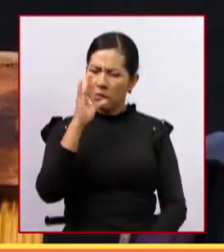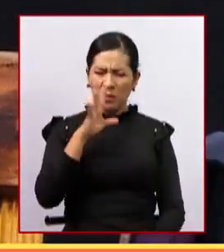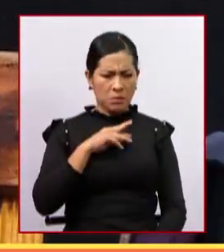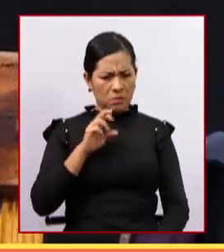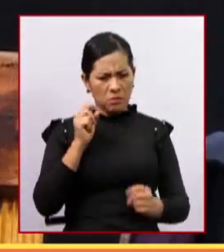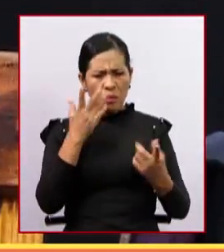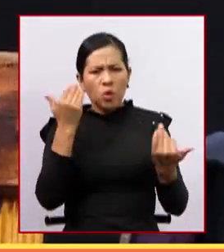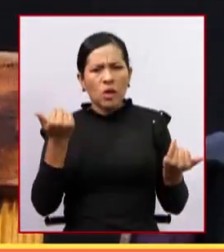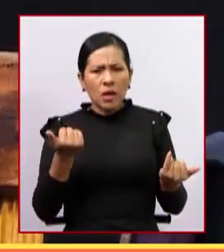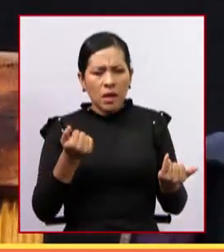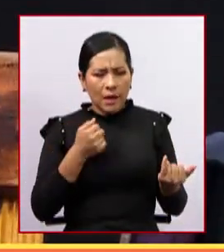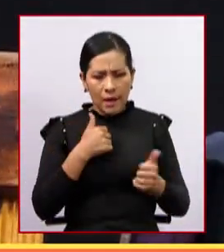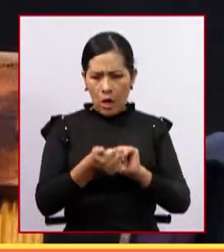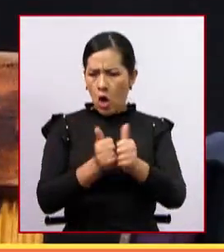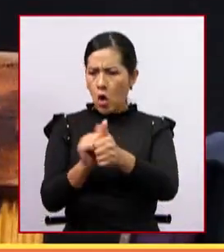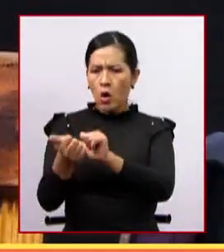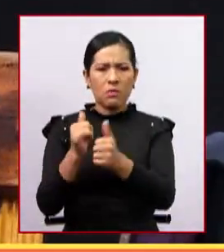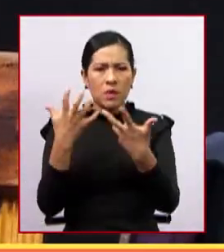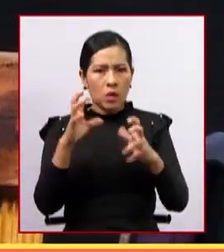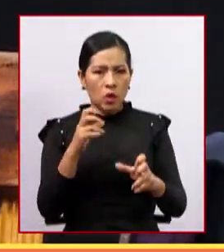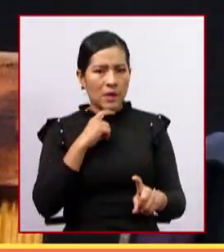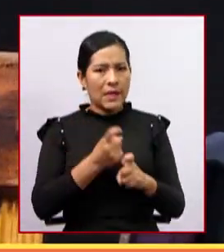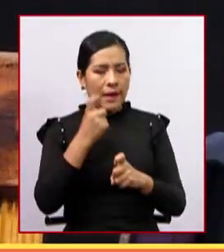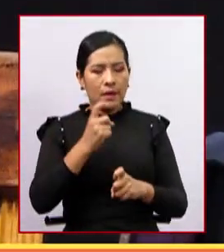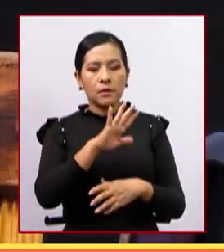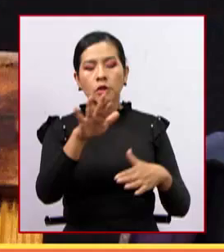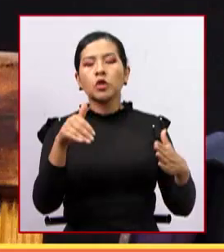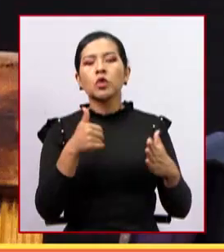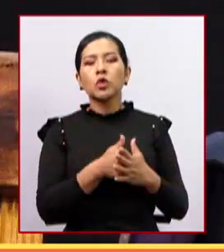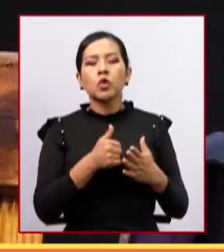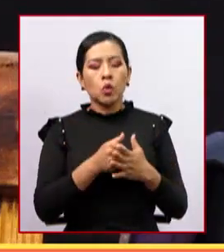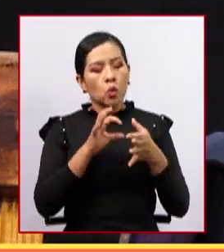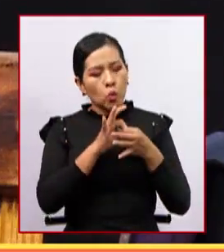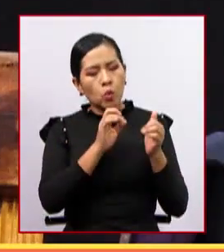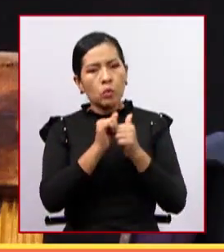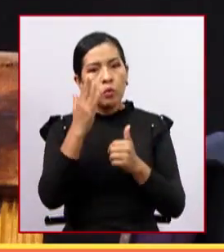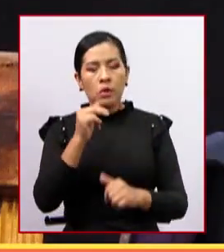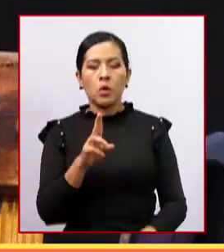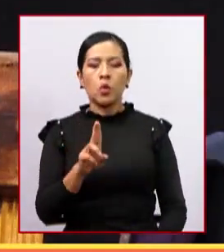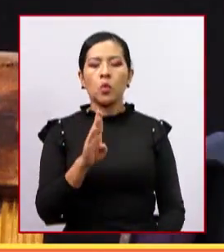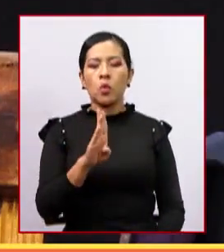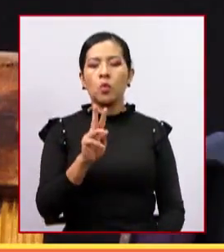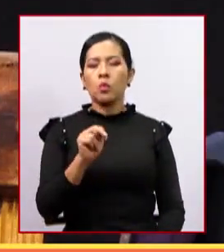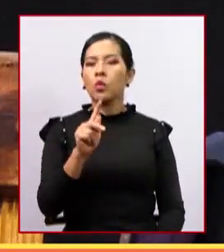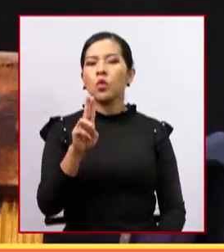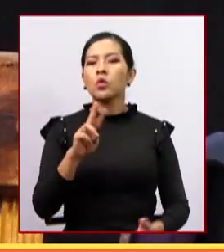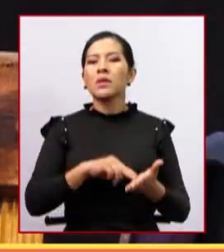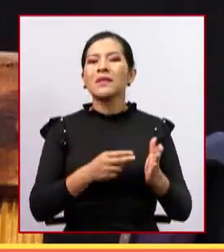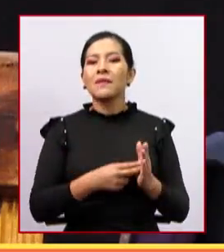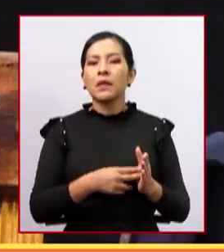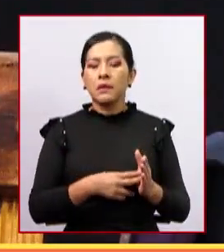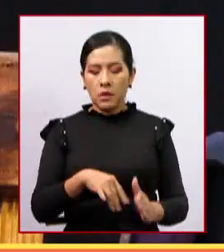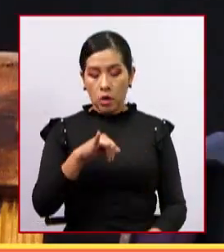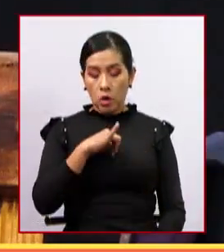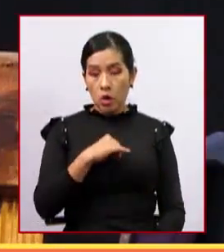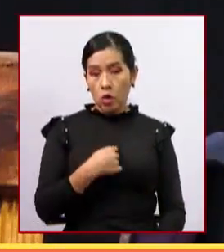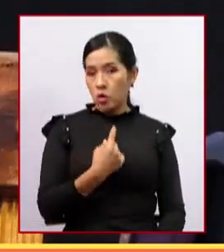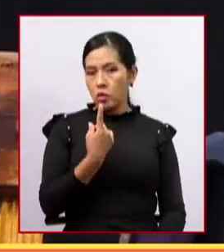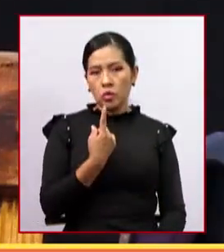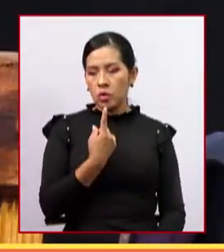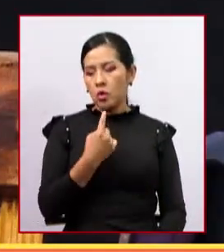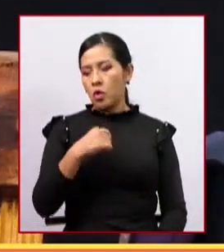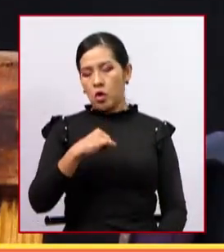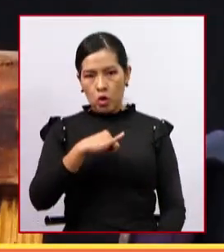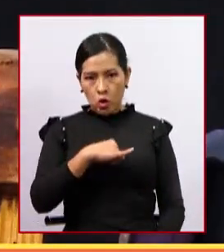hicieron eso? Y ellos les dice, Ubuntu, ¿y eso qué es? Que yo soy porque nosotros somos. Es una palabra que